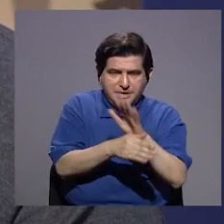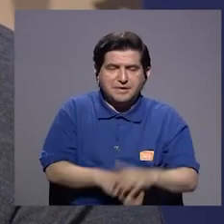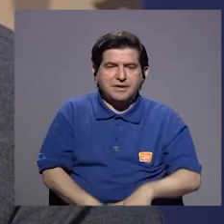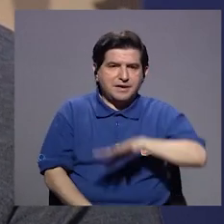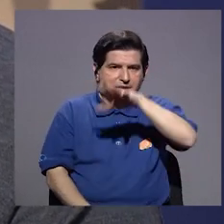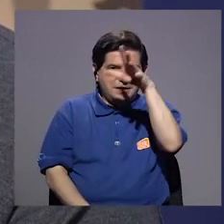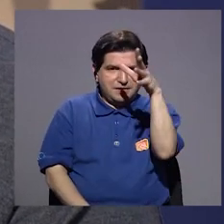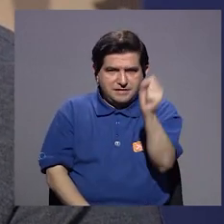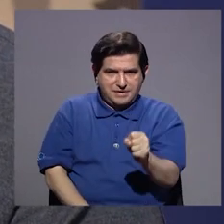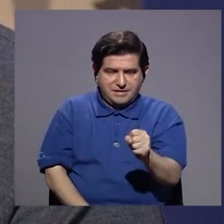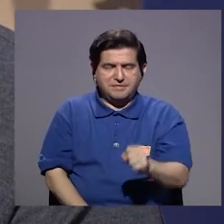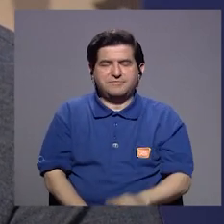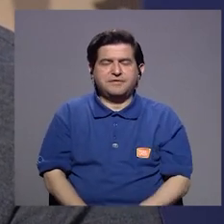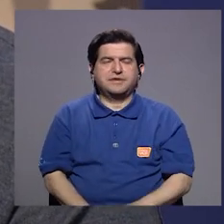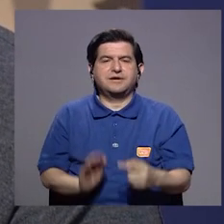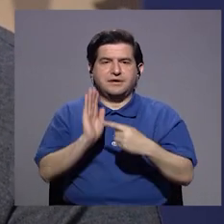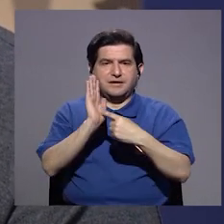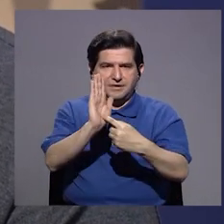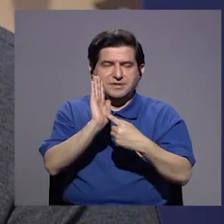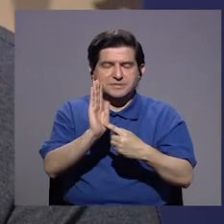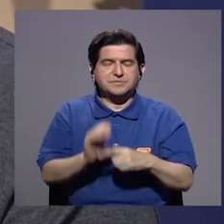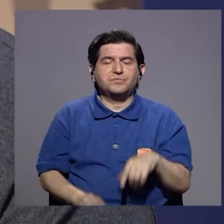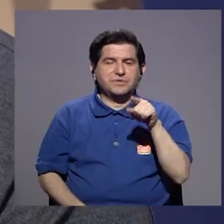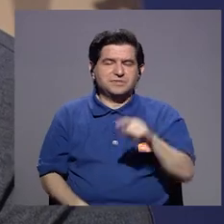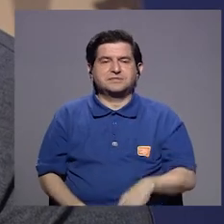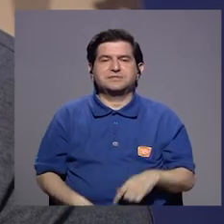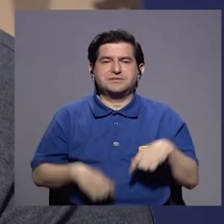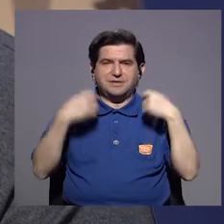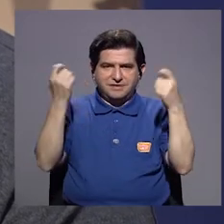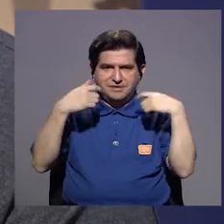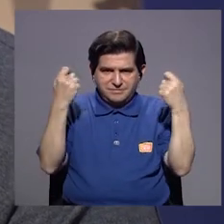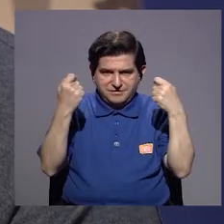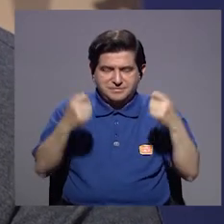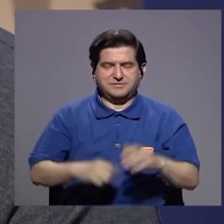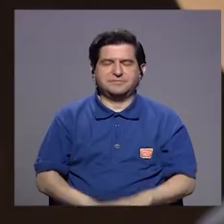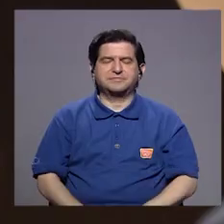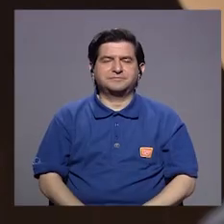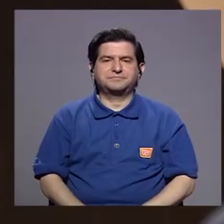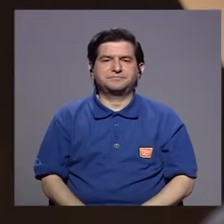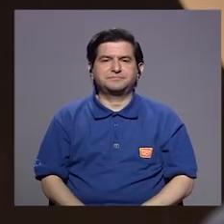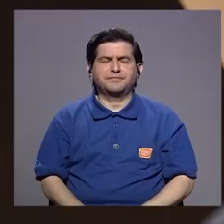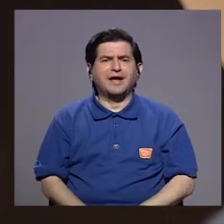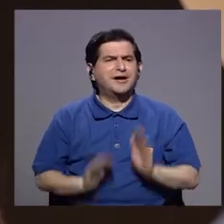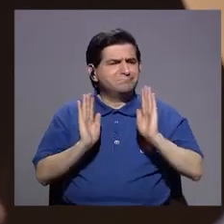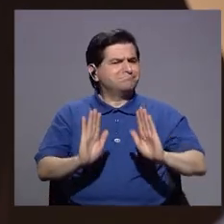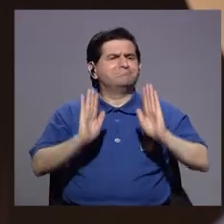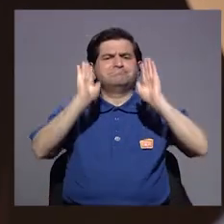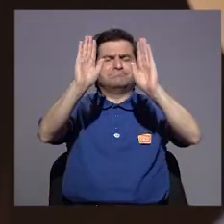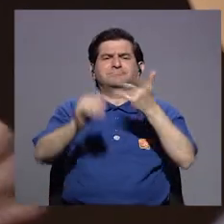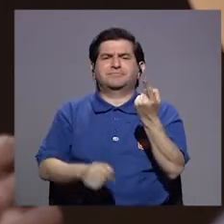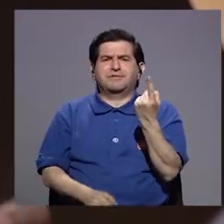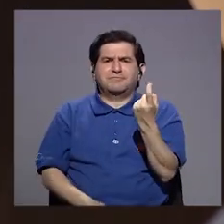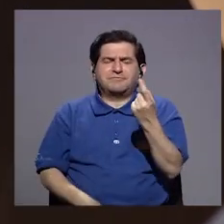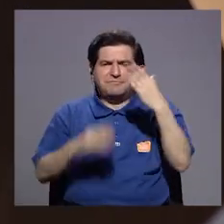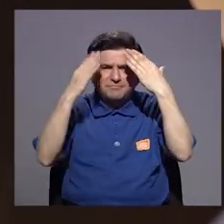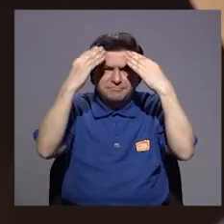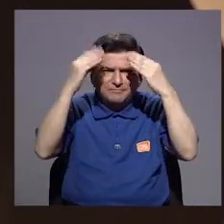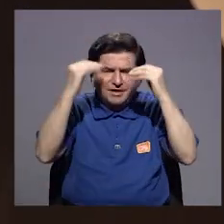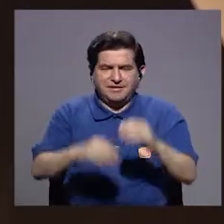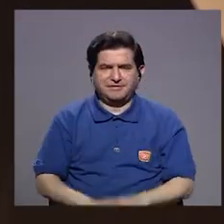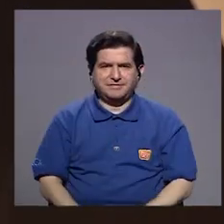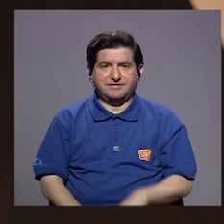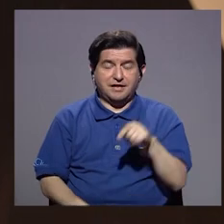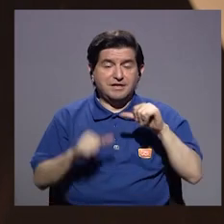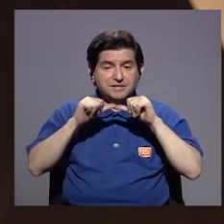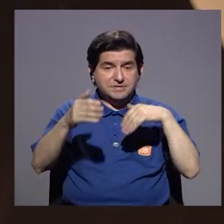de África subsahariana que se programa en el festival, es una película sudafricana. Excelente. Todavía nos falta más información y de